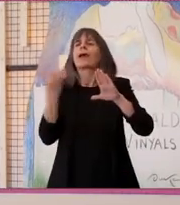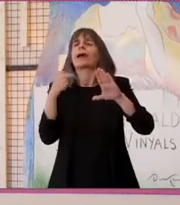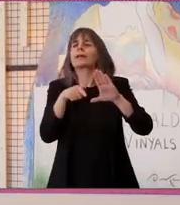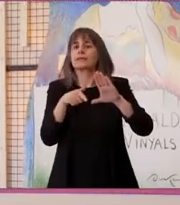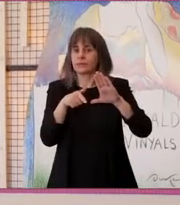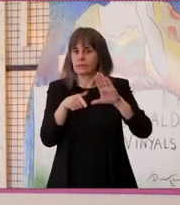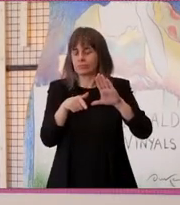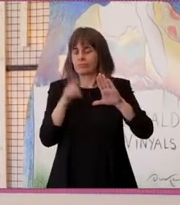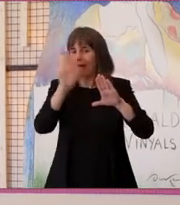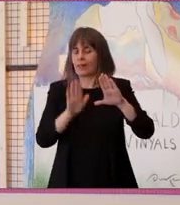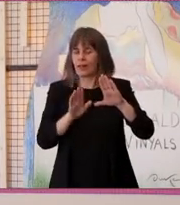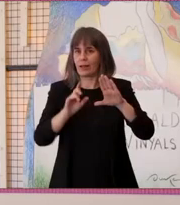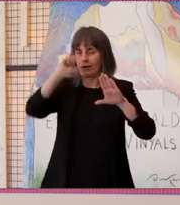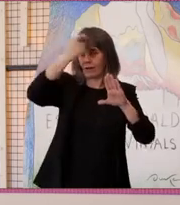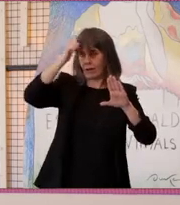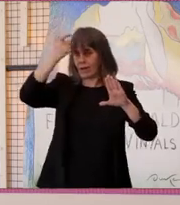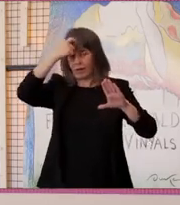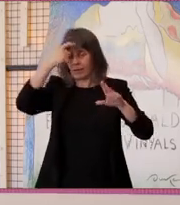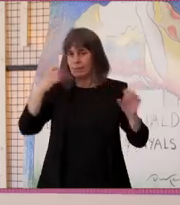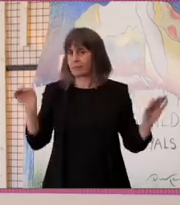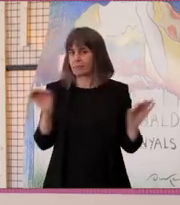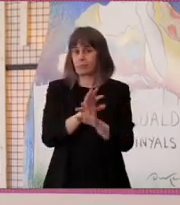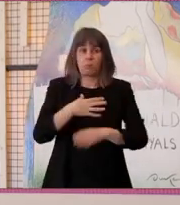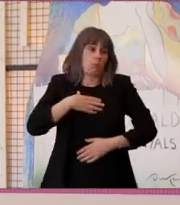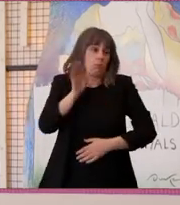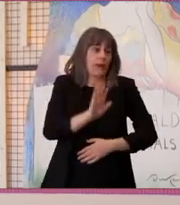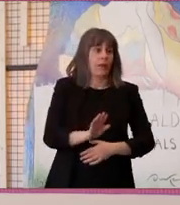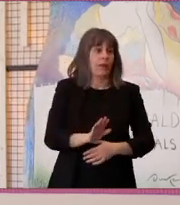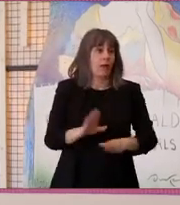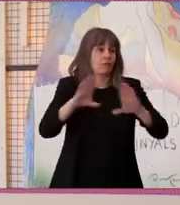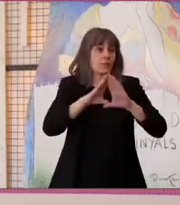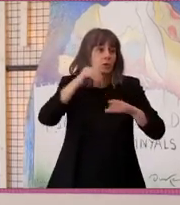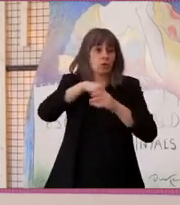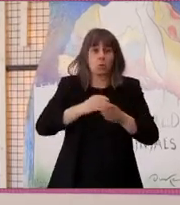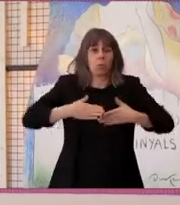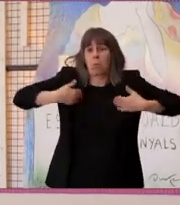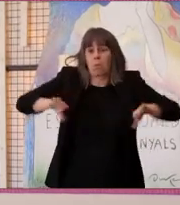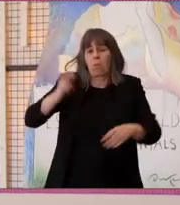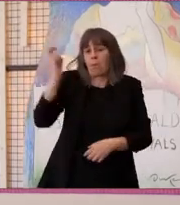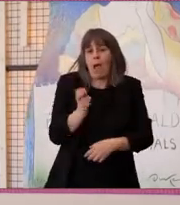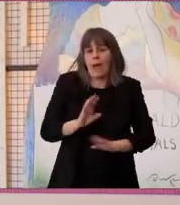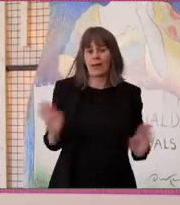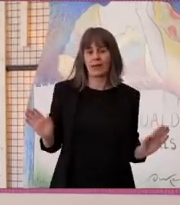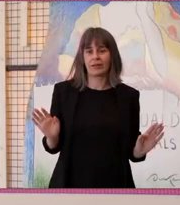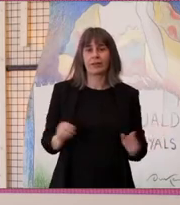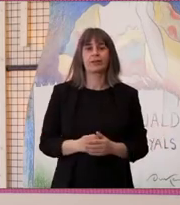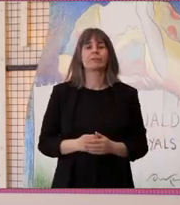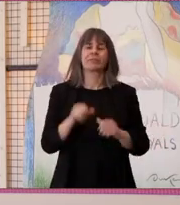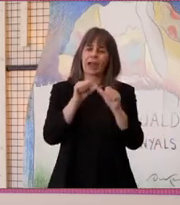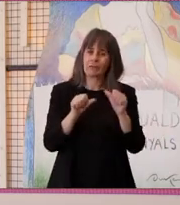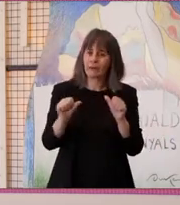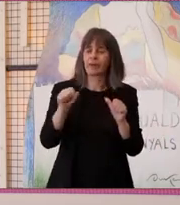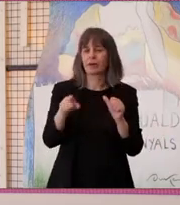no parece que es feminismo es todo y ves cualquier cosa y todo vale a partir de ahí se genera un discurso muy